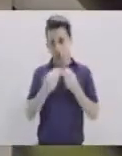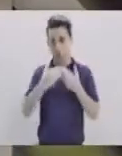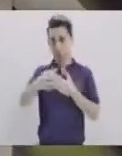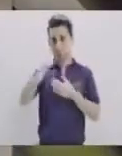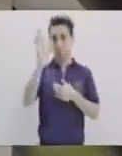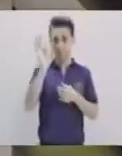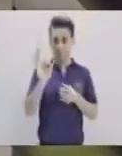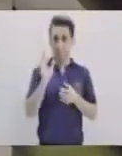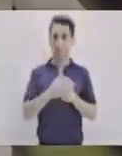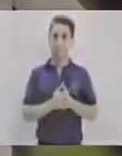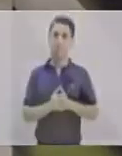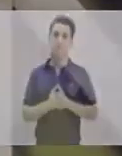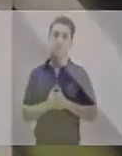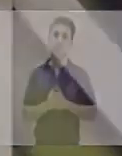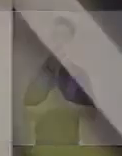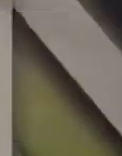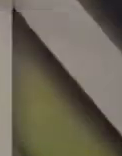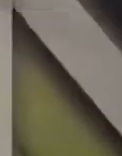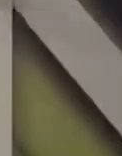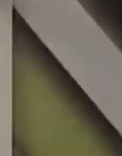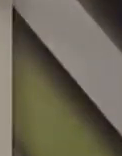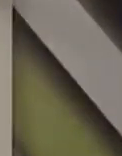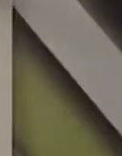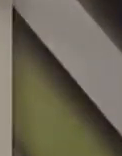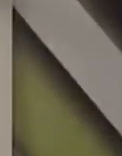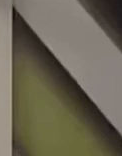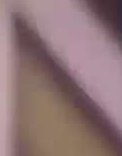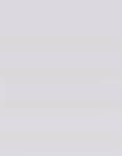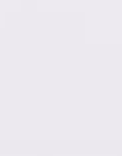juntos saldremos adelante.